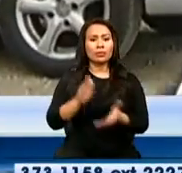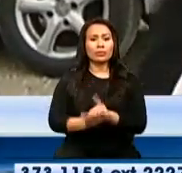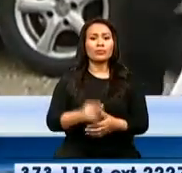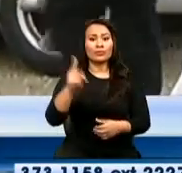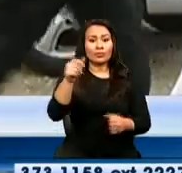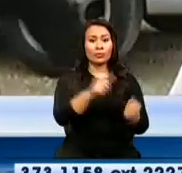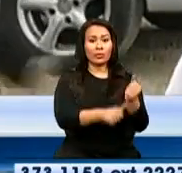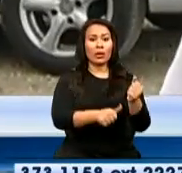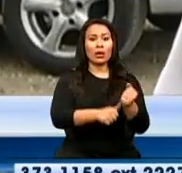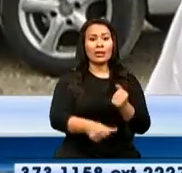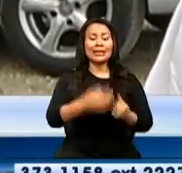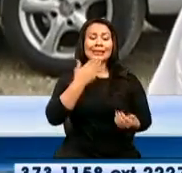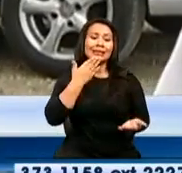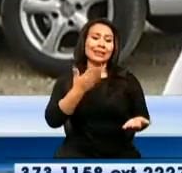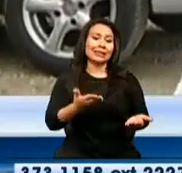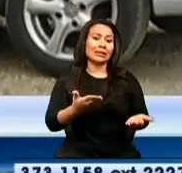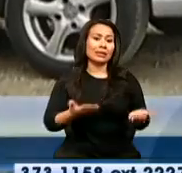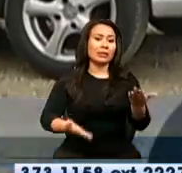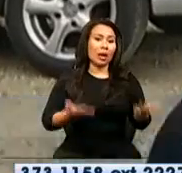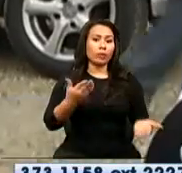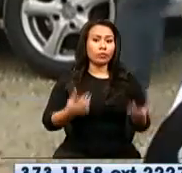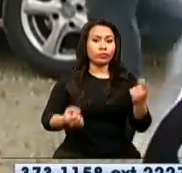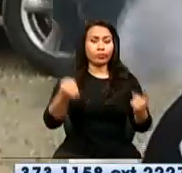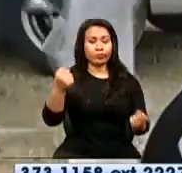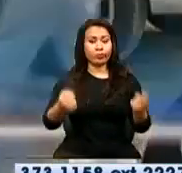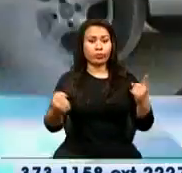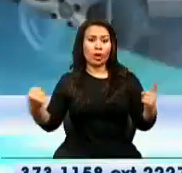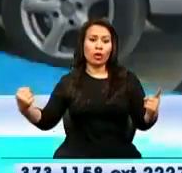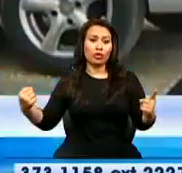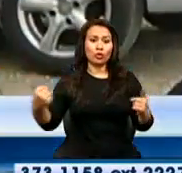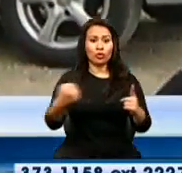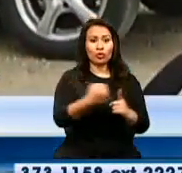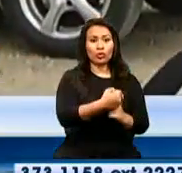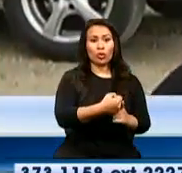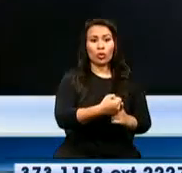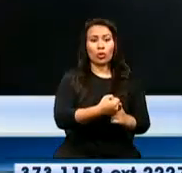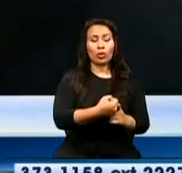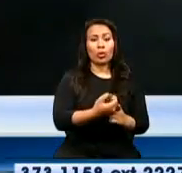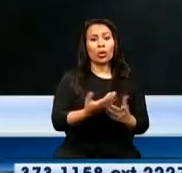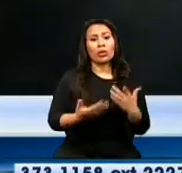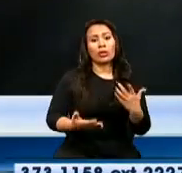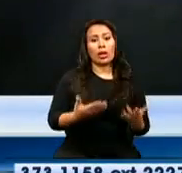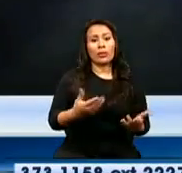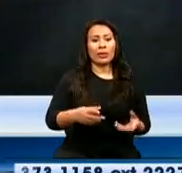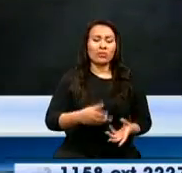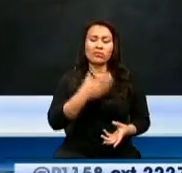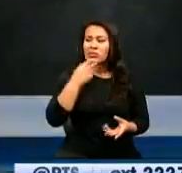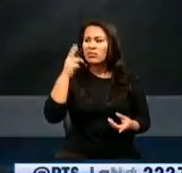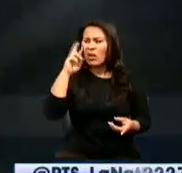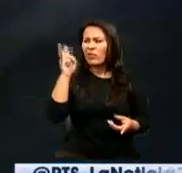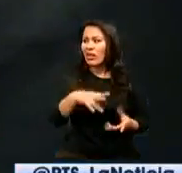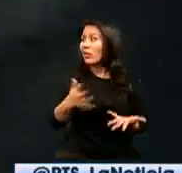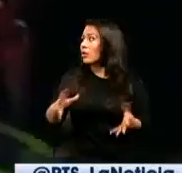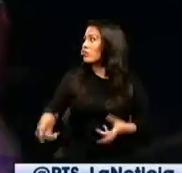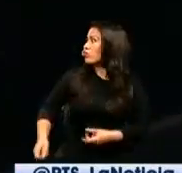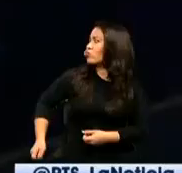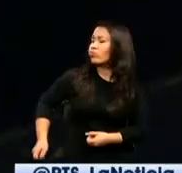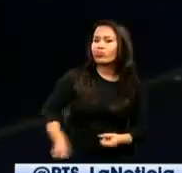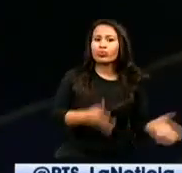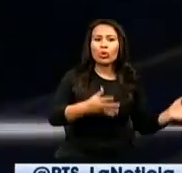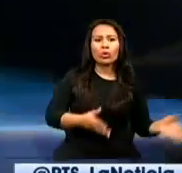hipótesis que puede ser que lo atropellaron y para no dejarlo en la presencia de la calle, lo tiraron a la sala. Estaba tirado